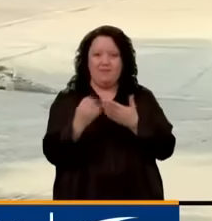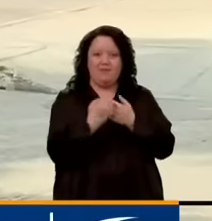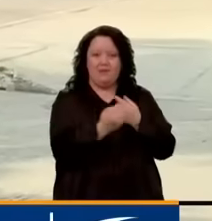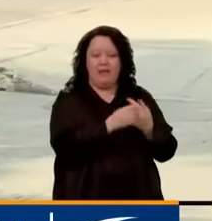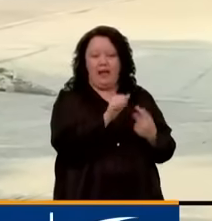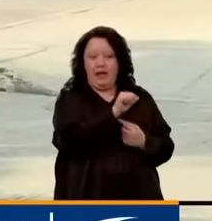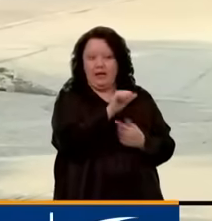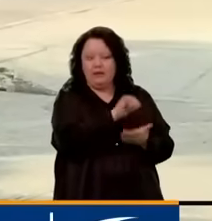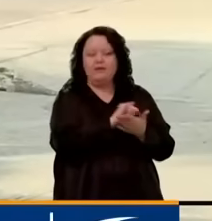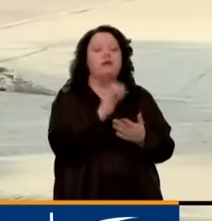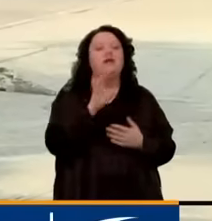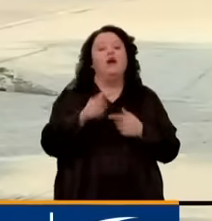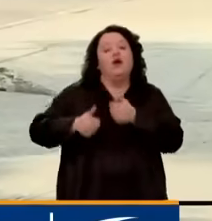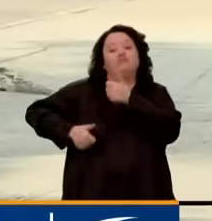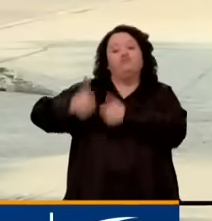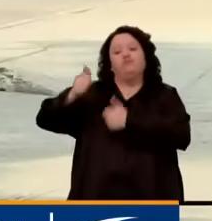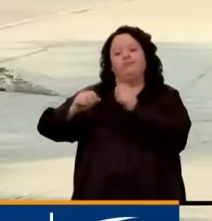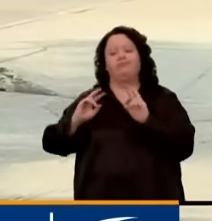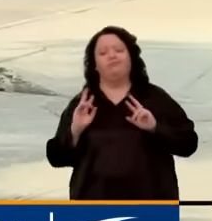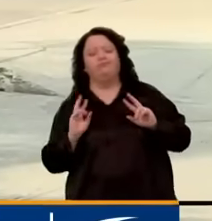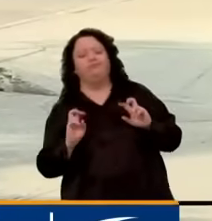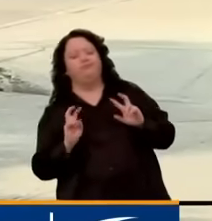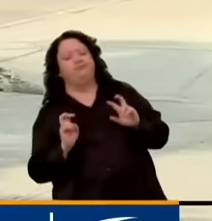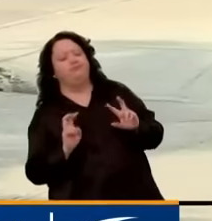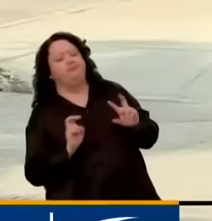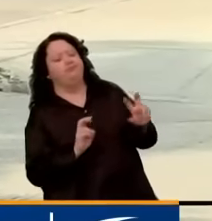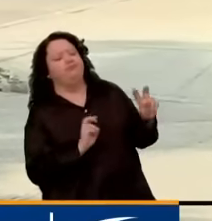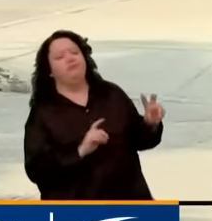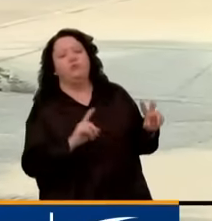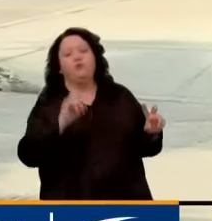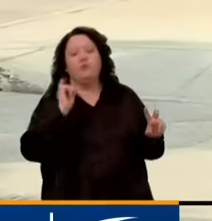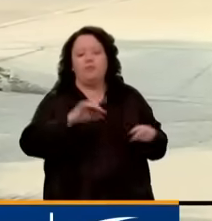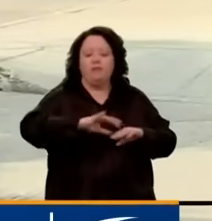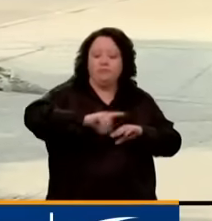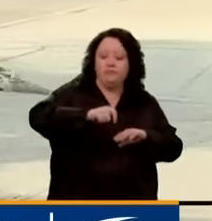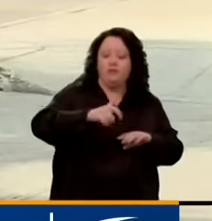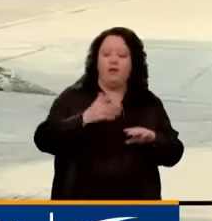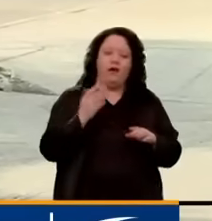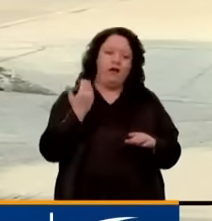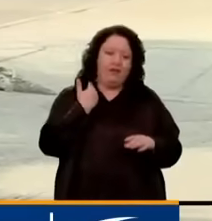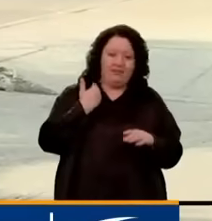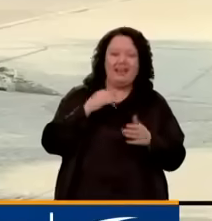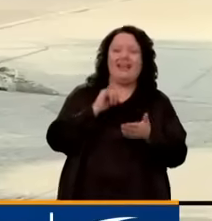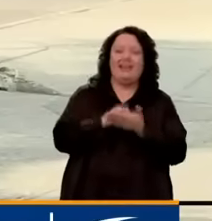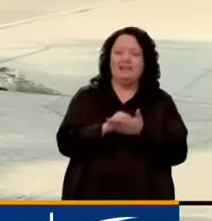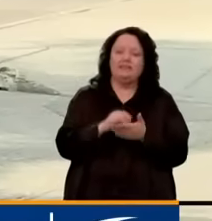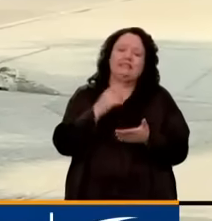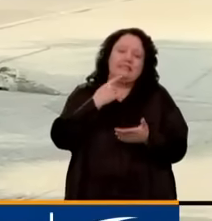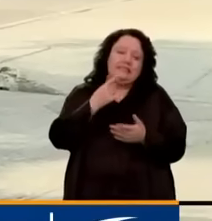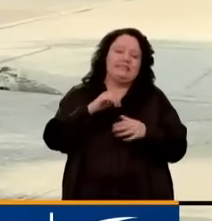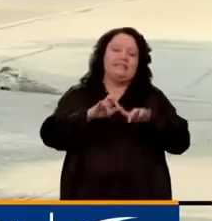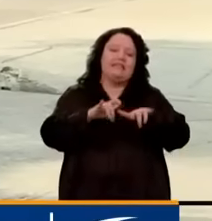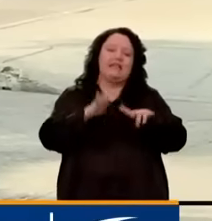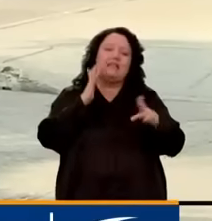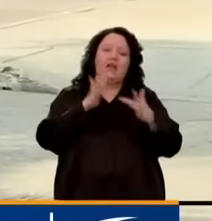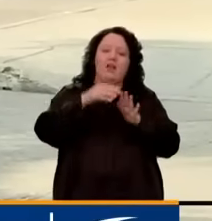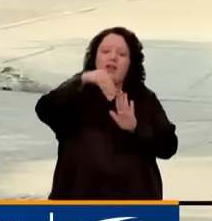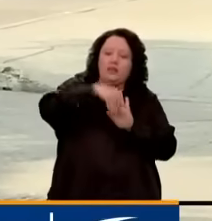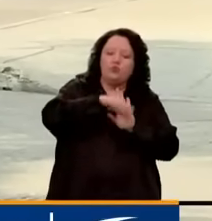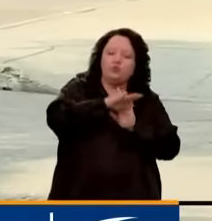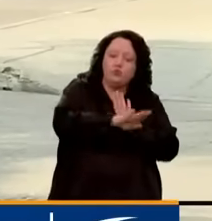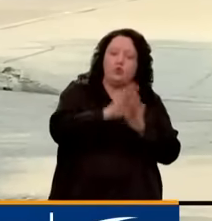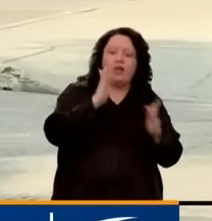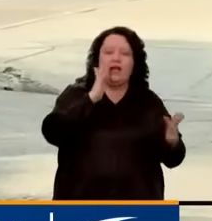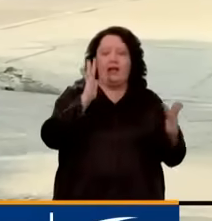Las autoridades ya están adelantando una investigación por robo, por estafa. Eso es lo que ha dicho el secretario del Interior de